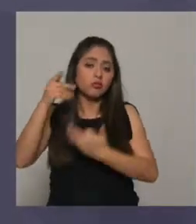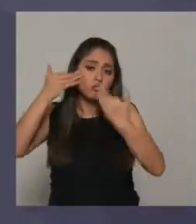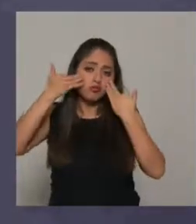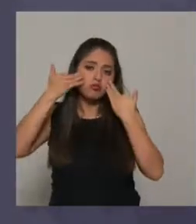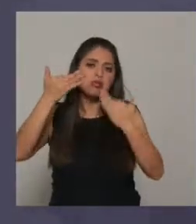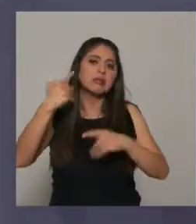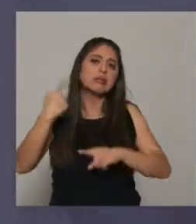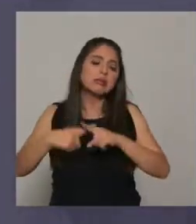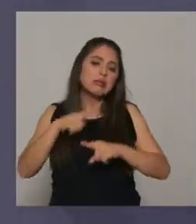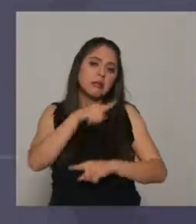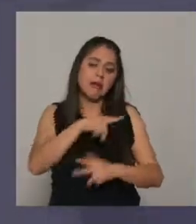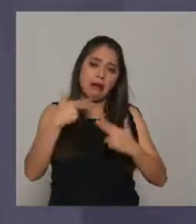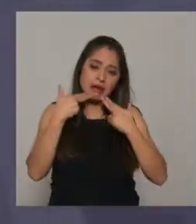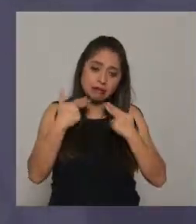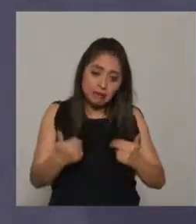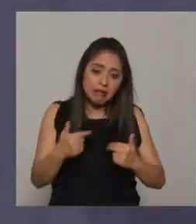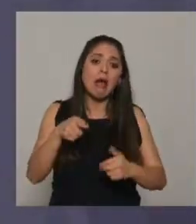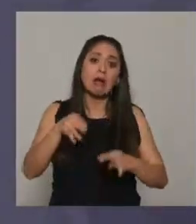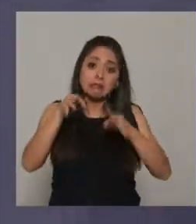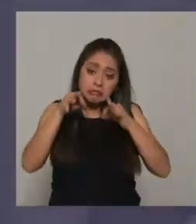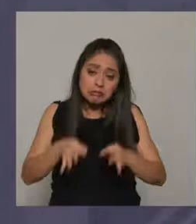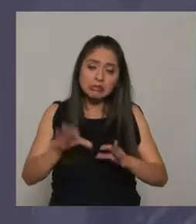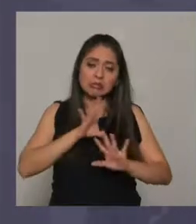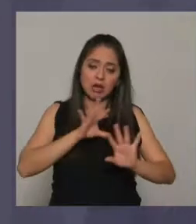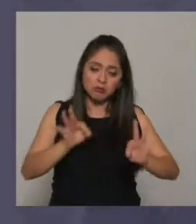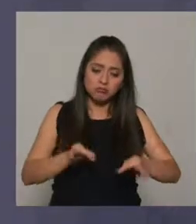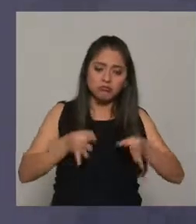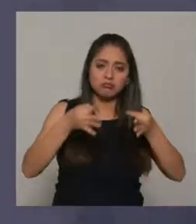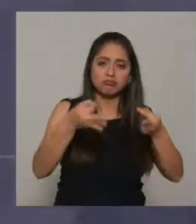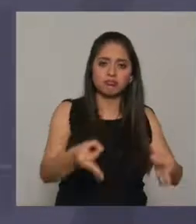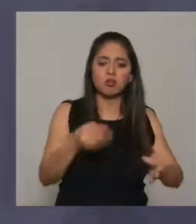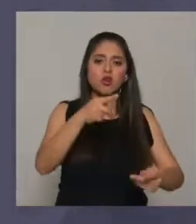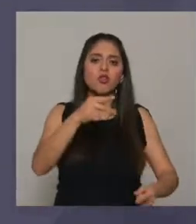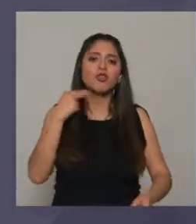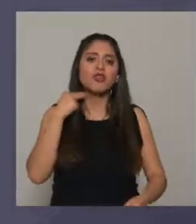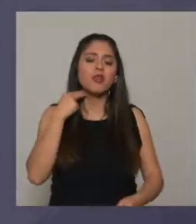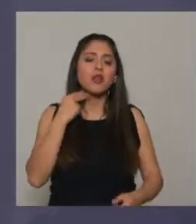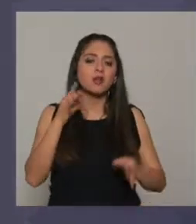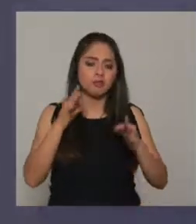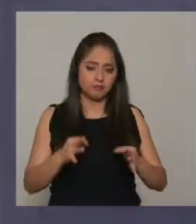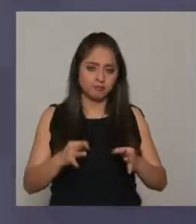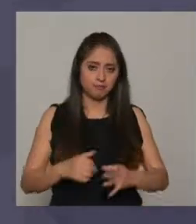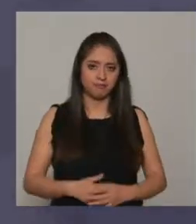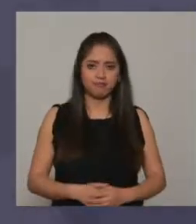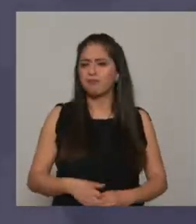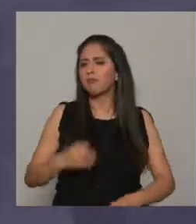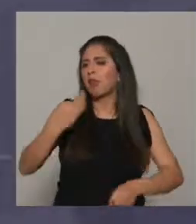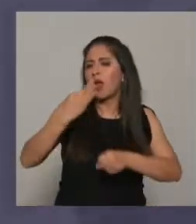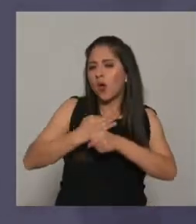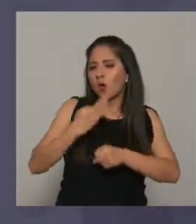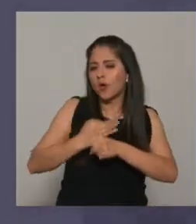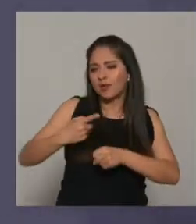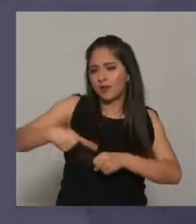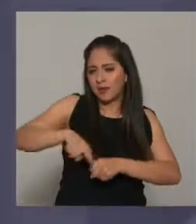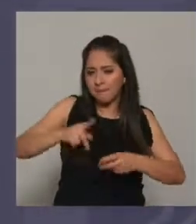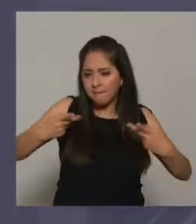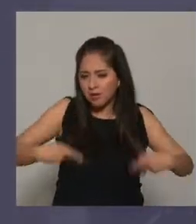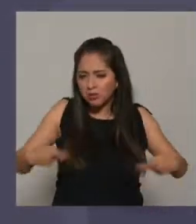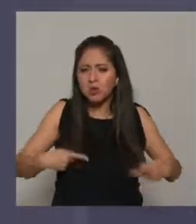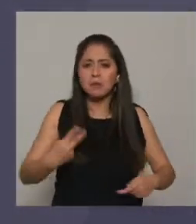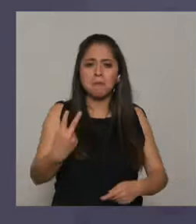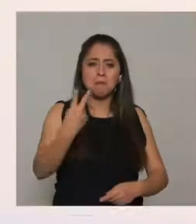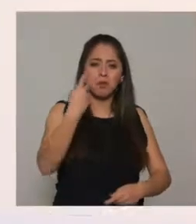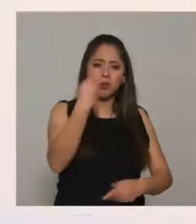firma y eso da certeza al instrumento notarial. Y lo que le importa a la gente en este momento que nos está viendo en su casa o en su